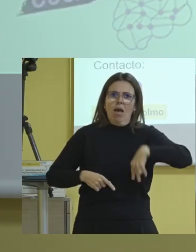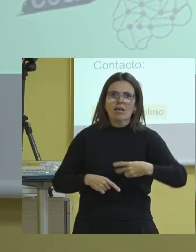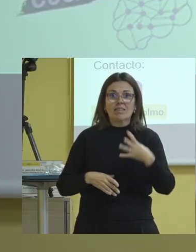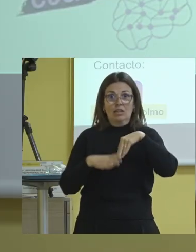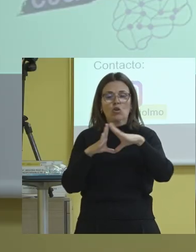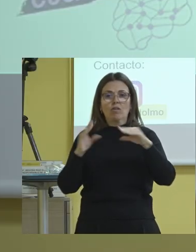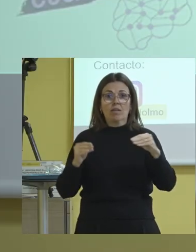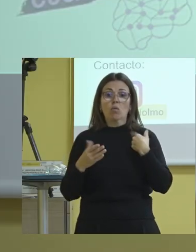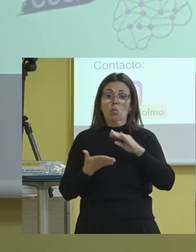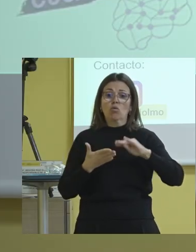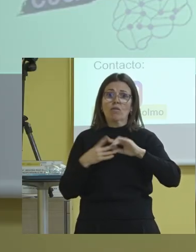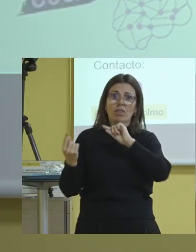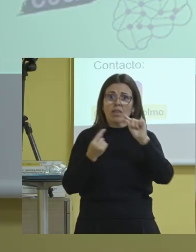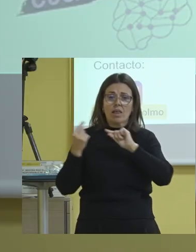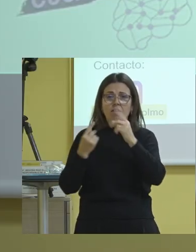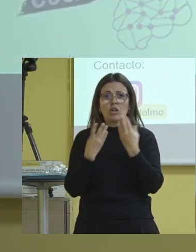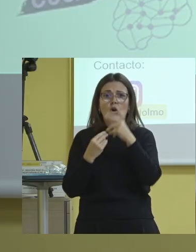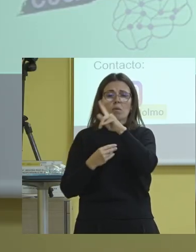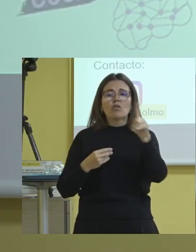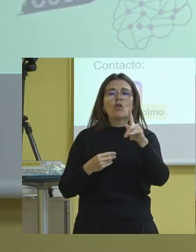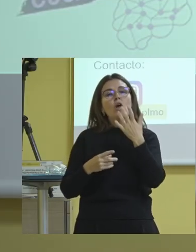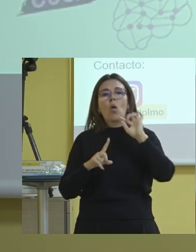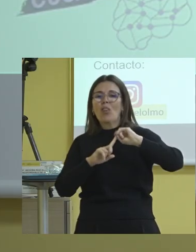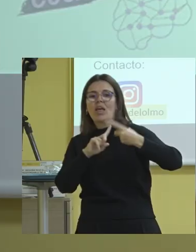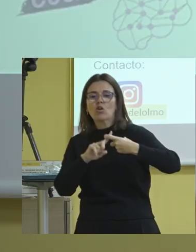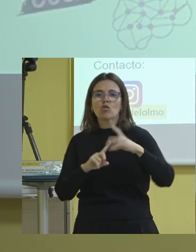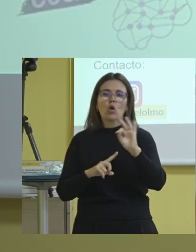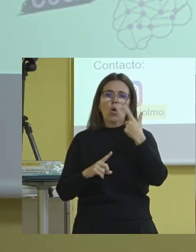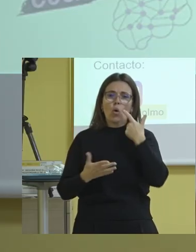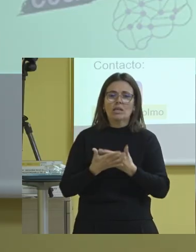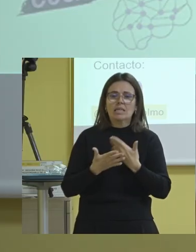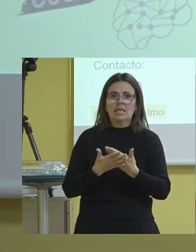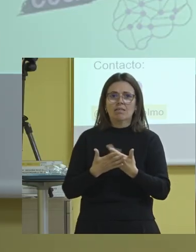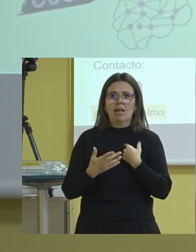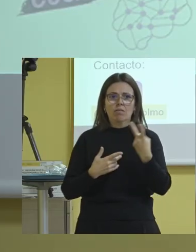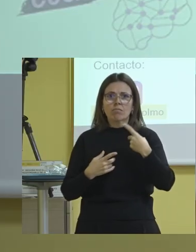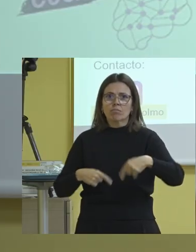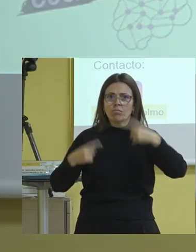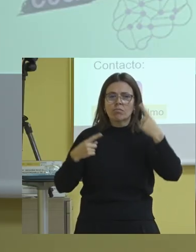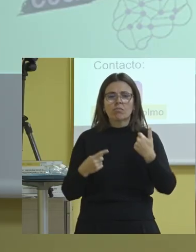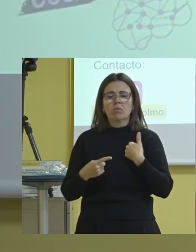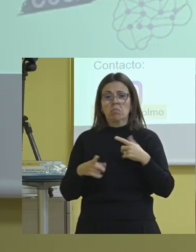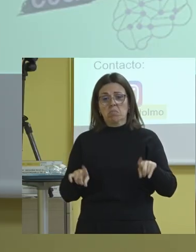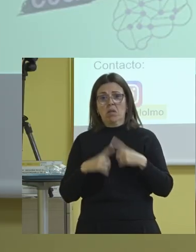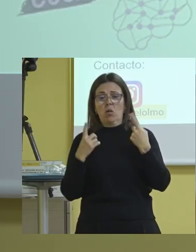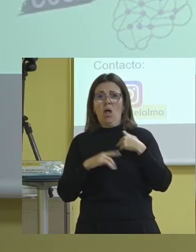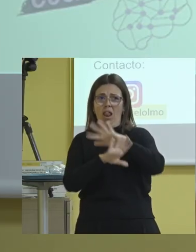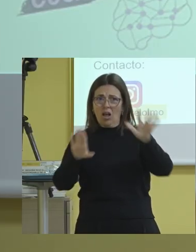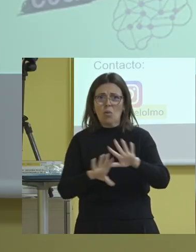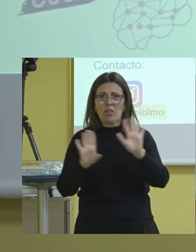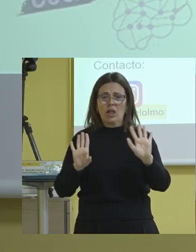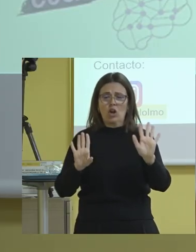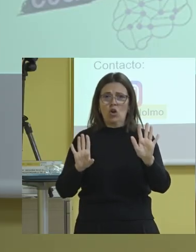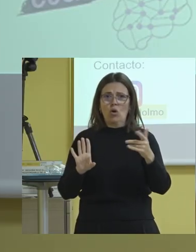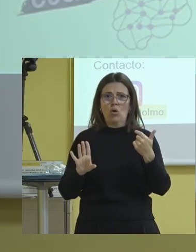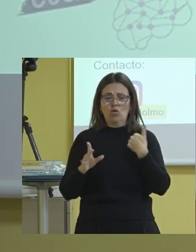ir a debatir con gente que está en contra de ciertos diagnósticos o de su existencia, no tanto porque lo vaya a convencer a ellos, a mí ellos me dan igual. Yo los